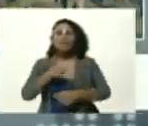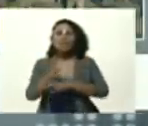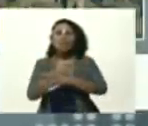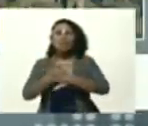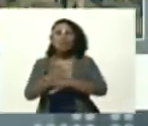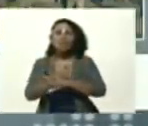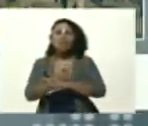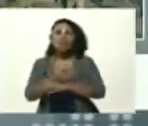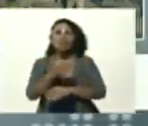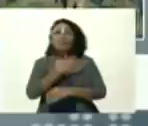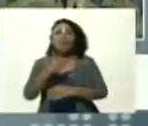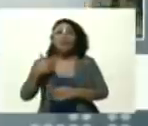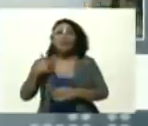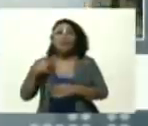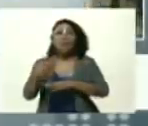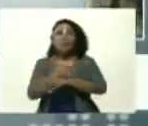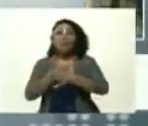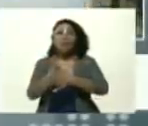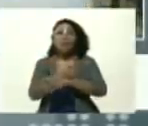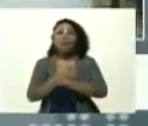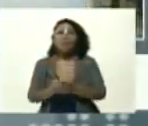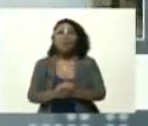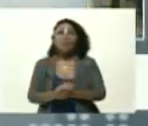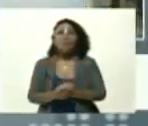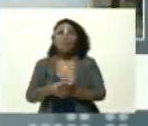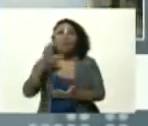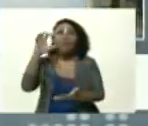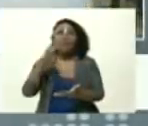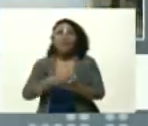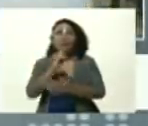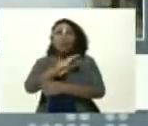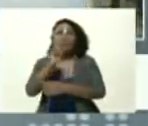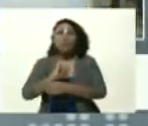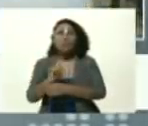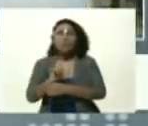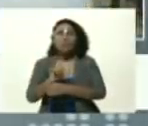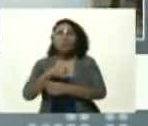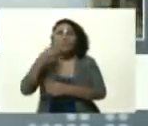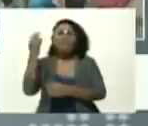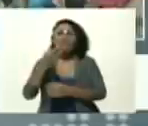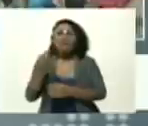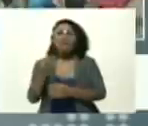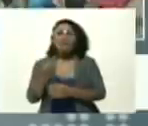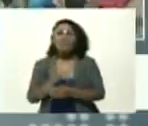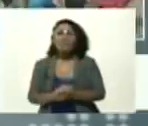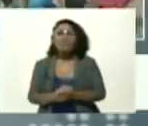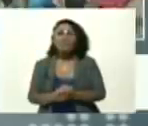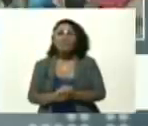querido gobernador del estado Zulia, de verdad,